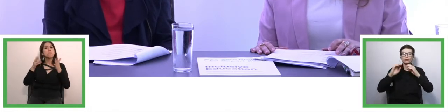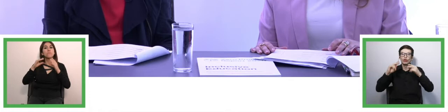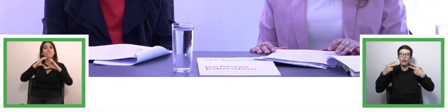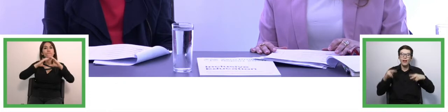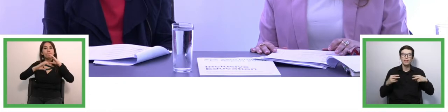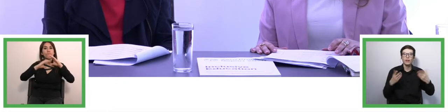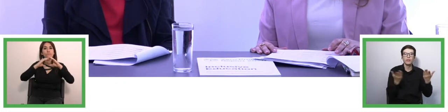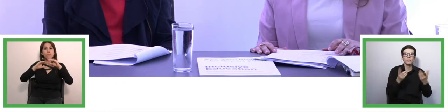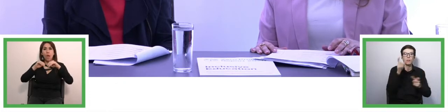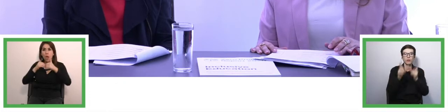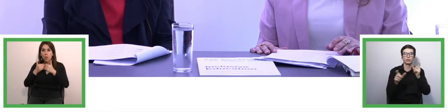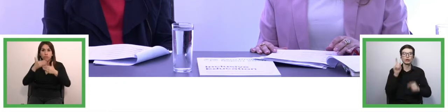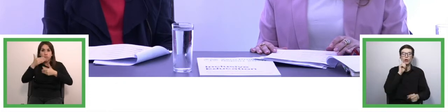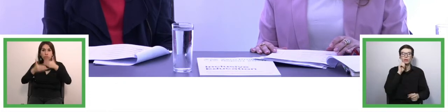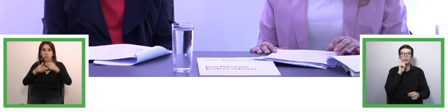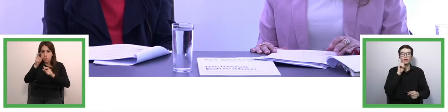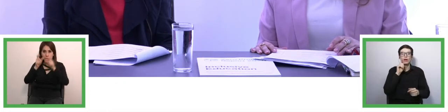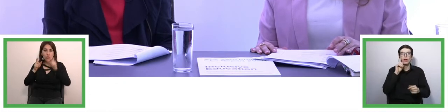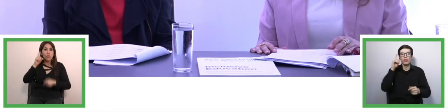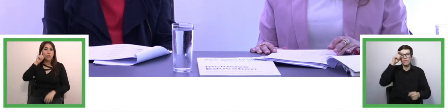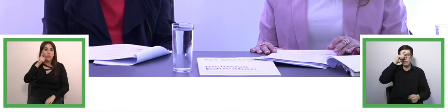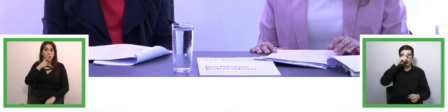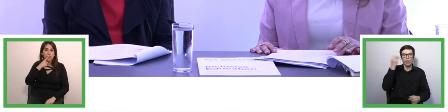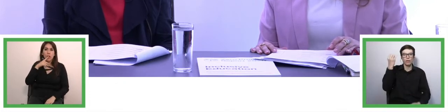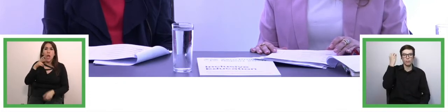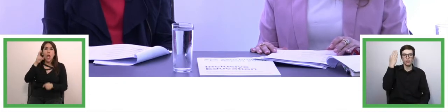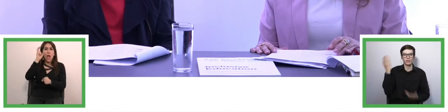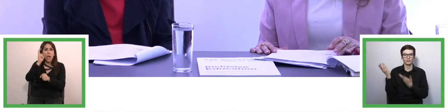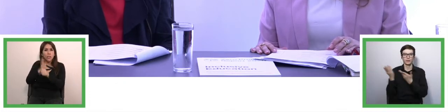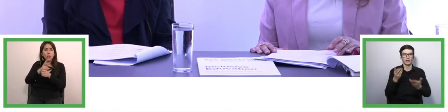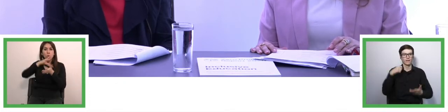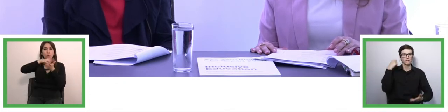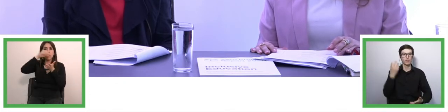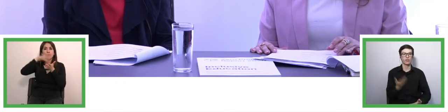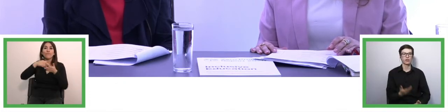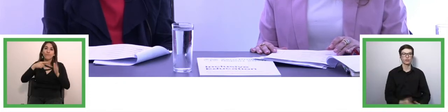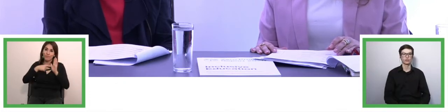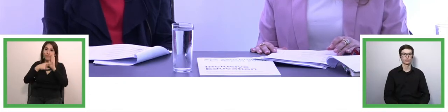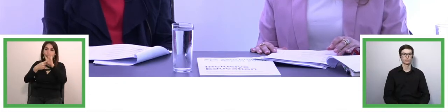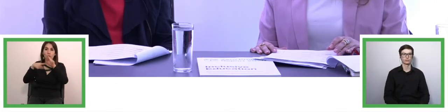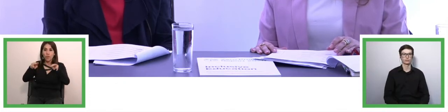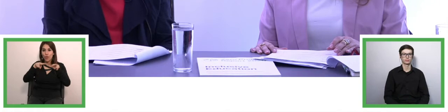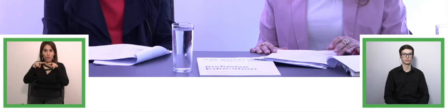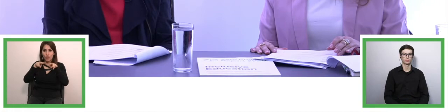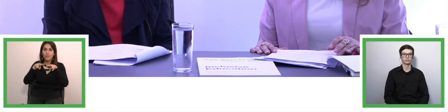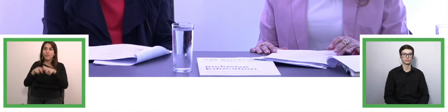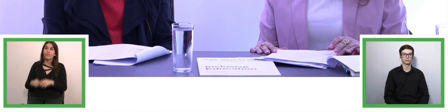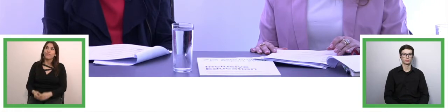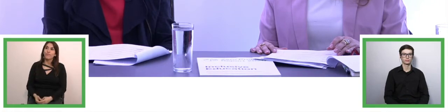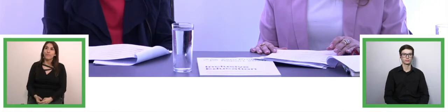dificultades de aprendizaje. Vamos a ver este video.